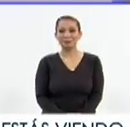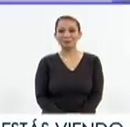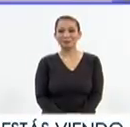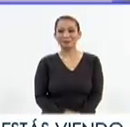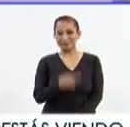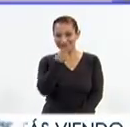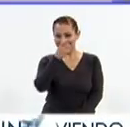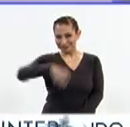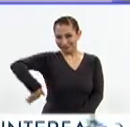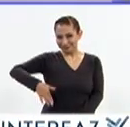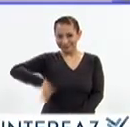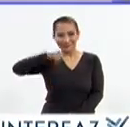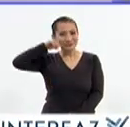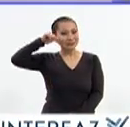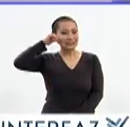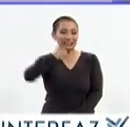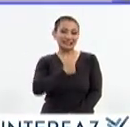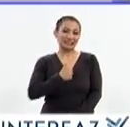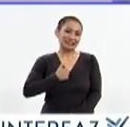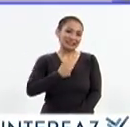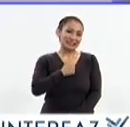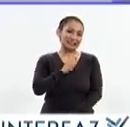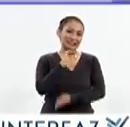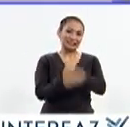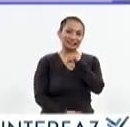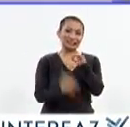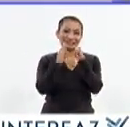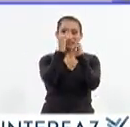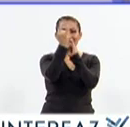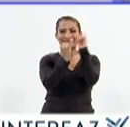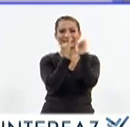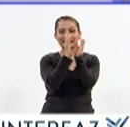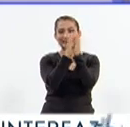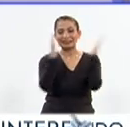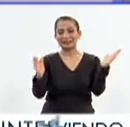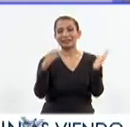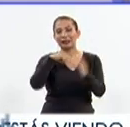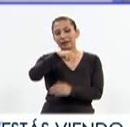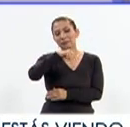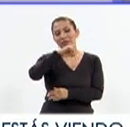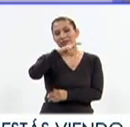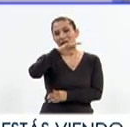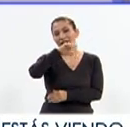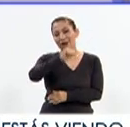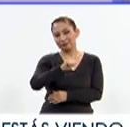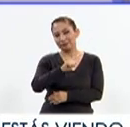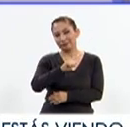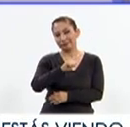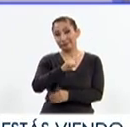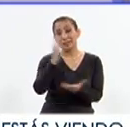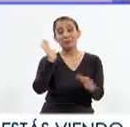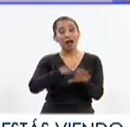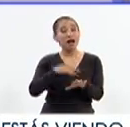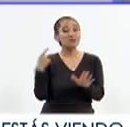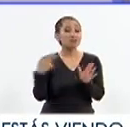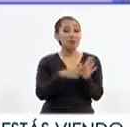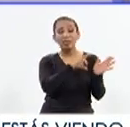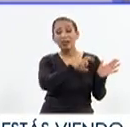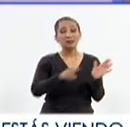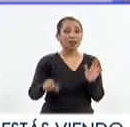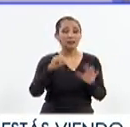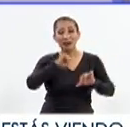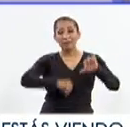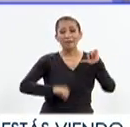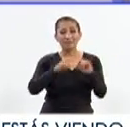Y se lo decíamos desde ayer, lamentablemente terminó la Feria Internacional del Libro del Palacio de Minería con más de